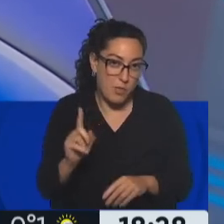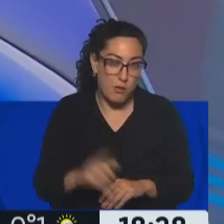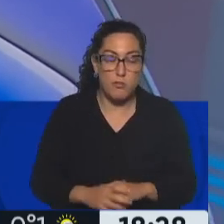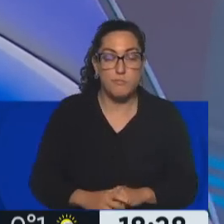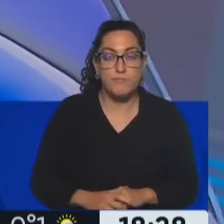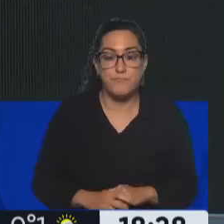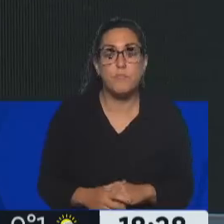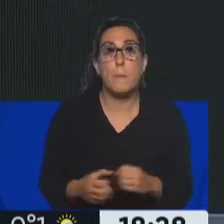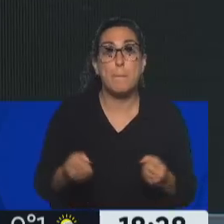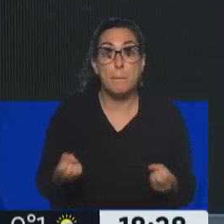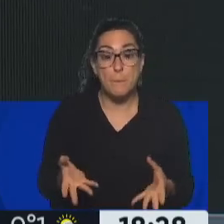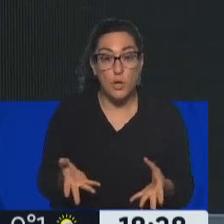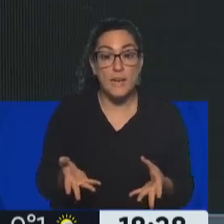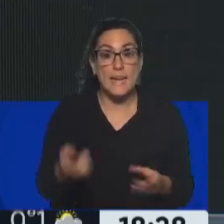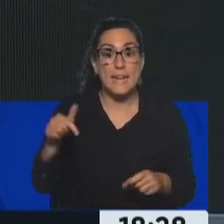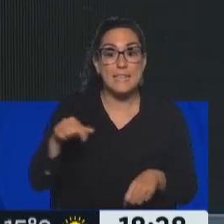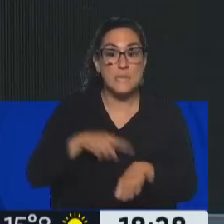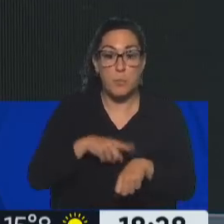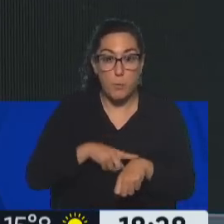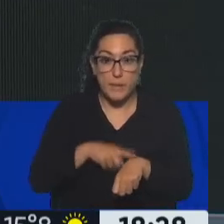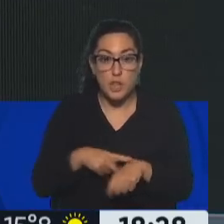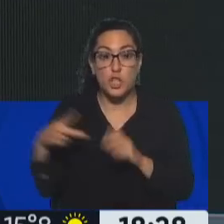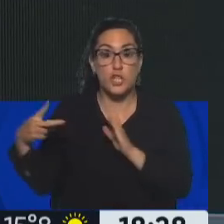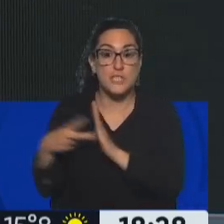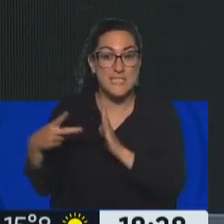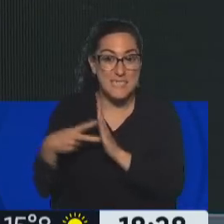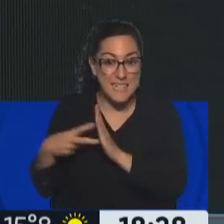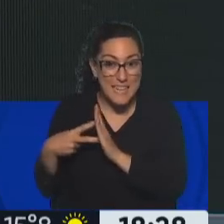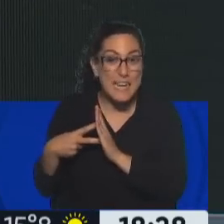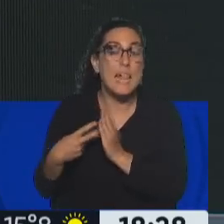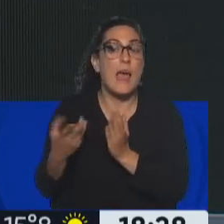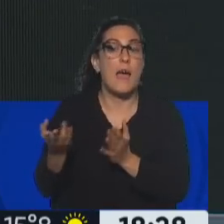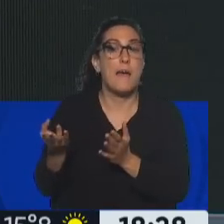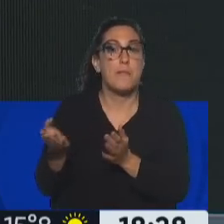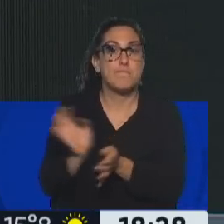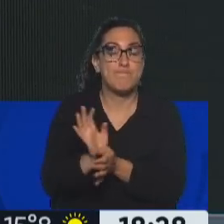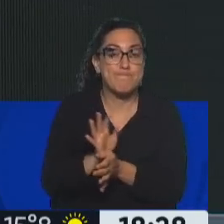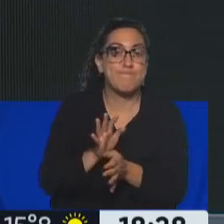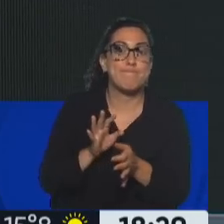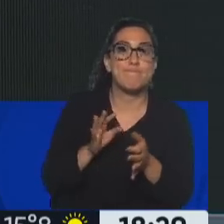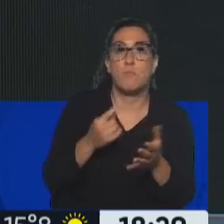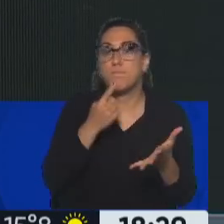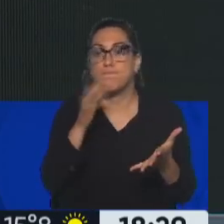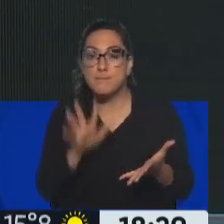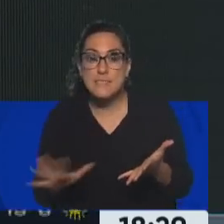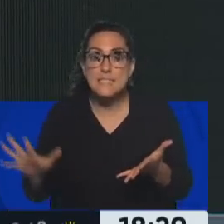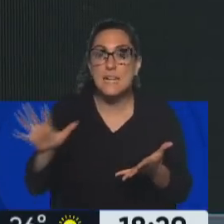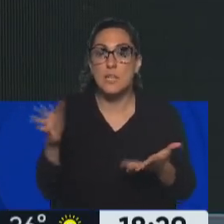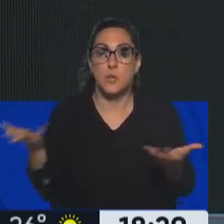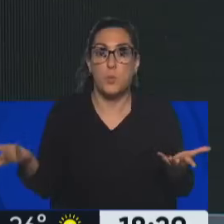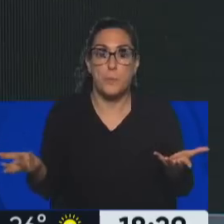¿no? Primero porque en este momento sabemos que Siria está sujeta a un dinamismo, a una incertidumbre muy